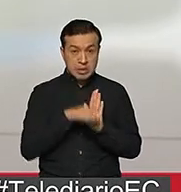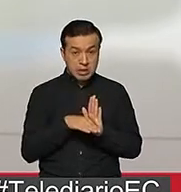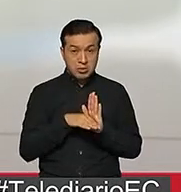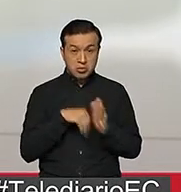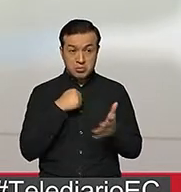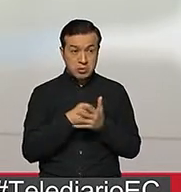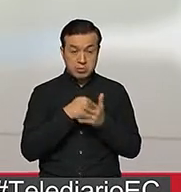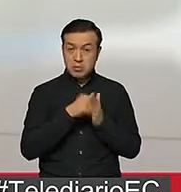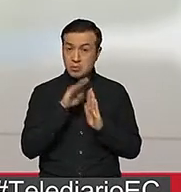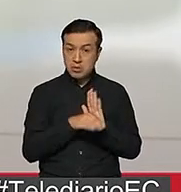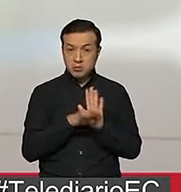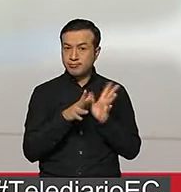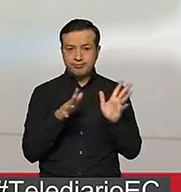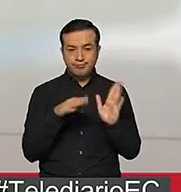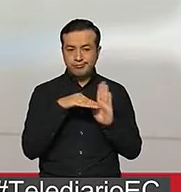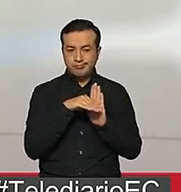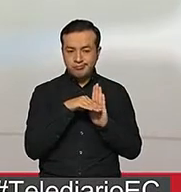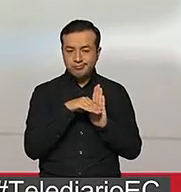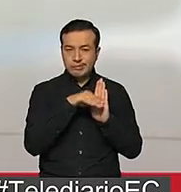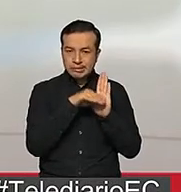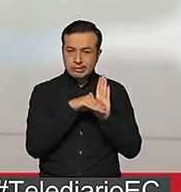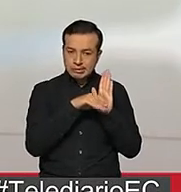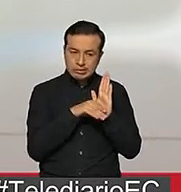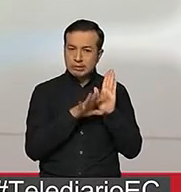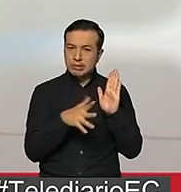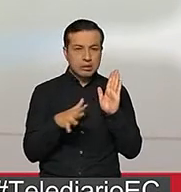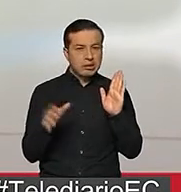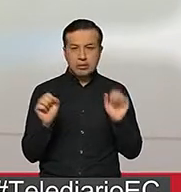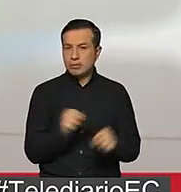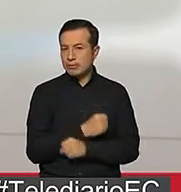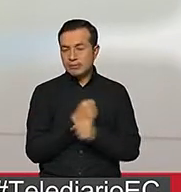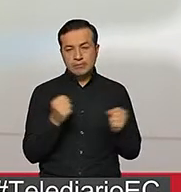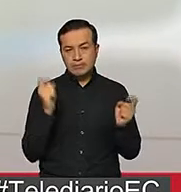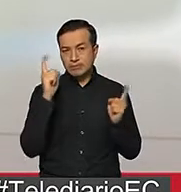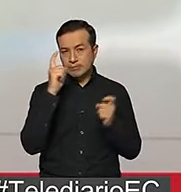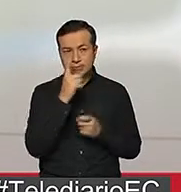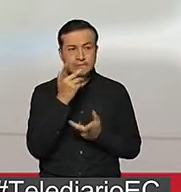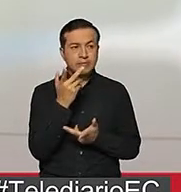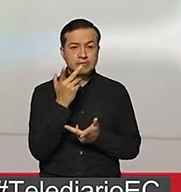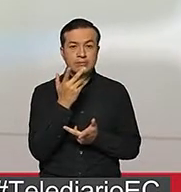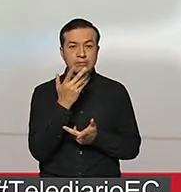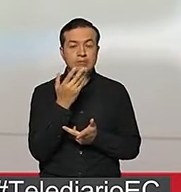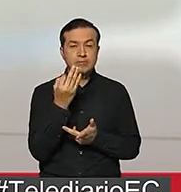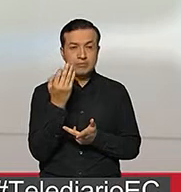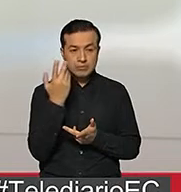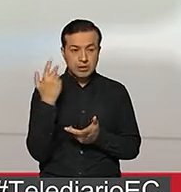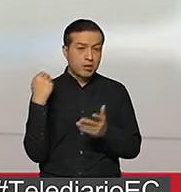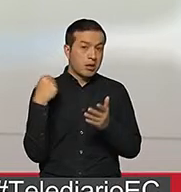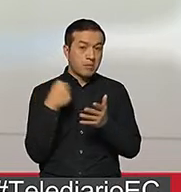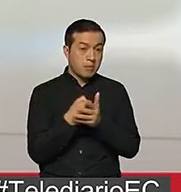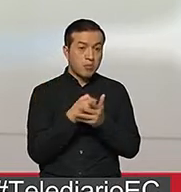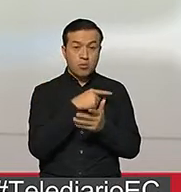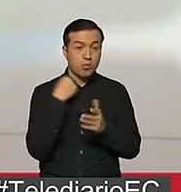que se querían se estancaron las cifras no se pudo reducir y esto no ha permitido una reducción en las